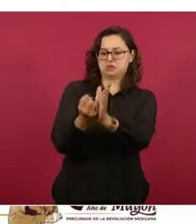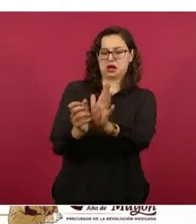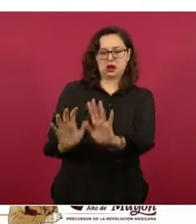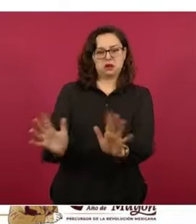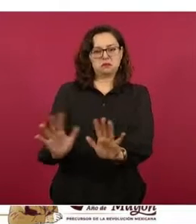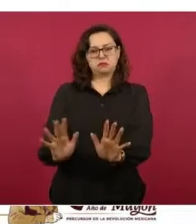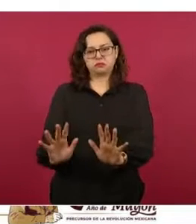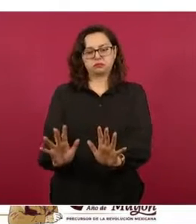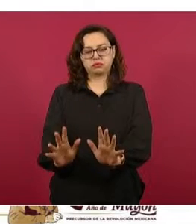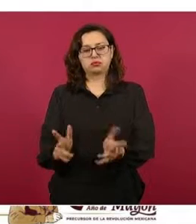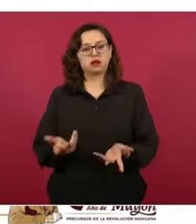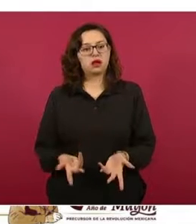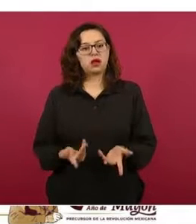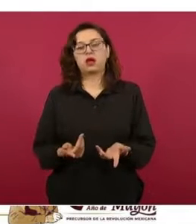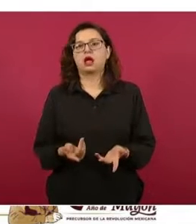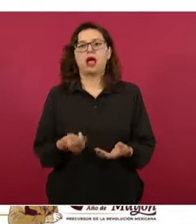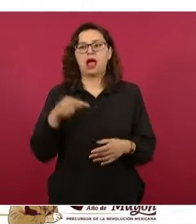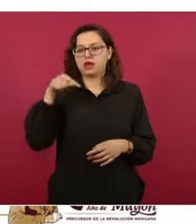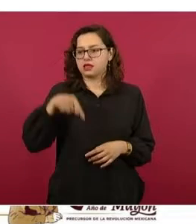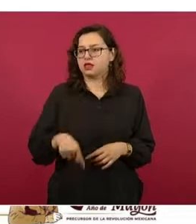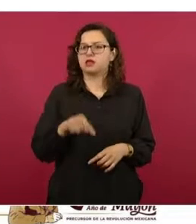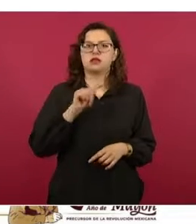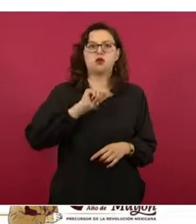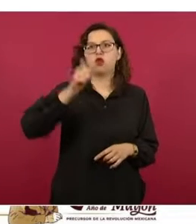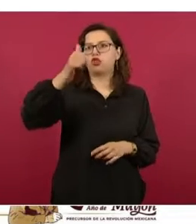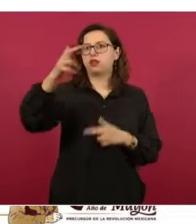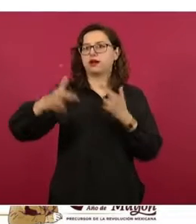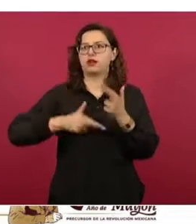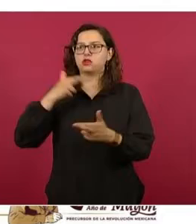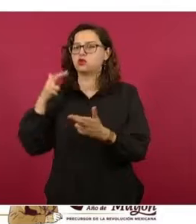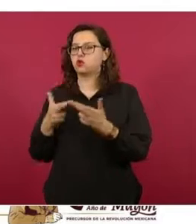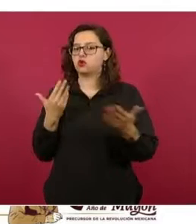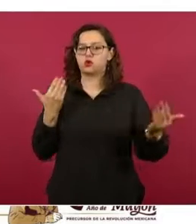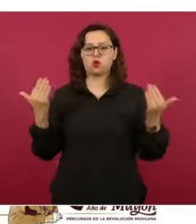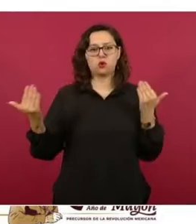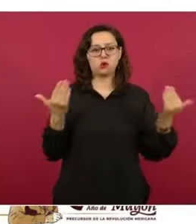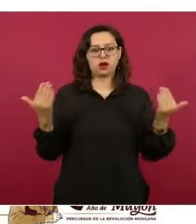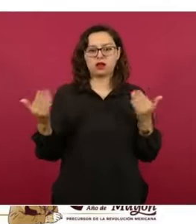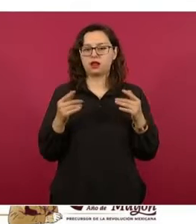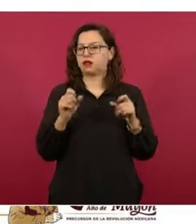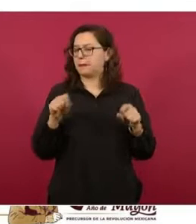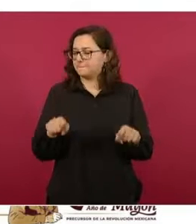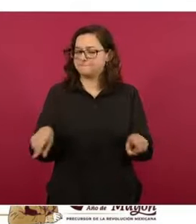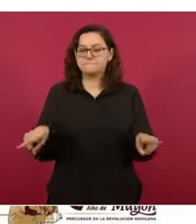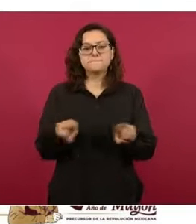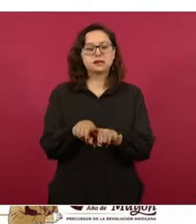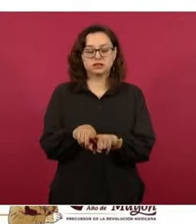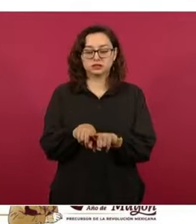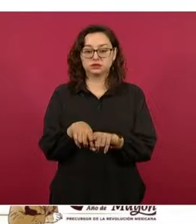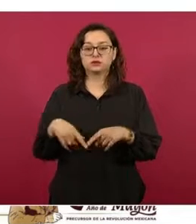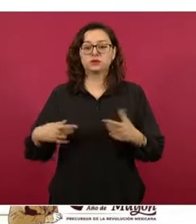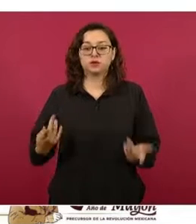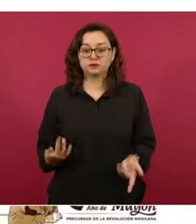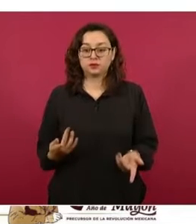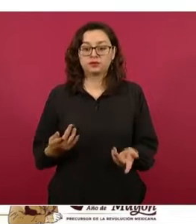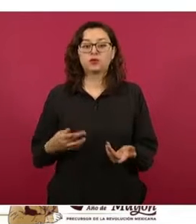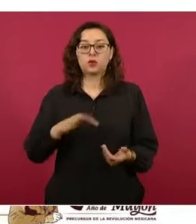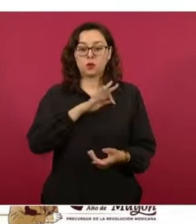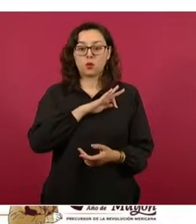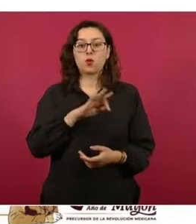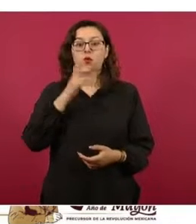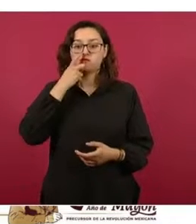mismo producto con el mismo producto. Por eso podemos decir que en la zona centro del país la canasta,